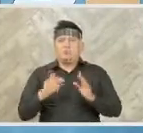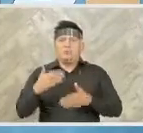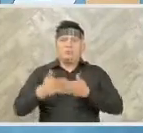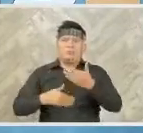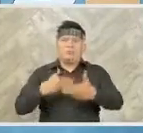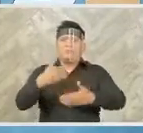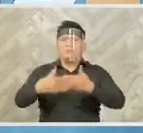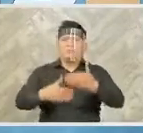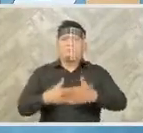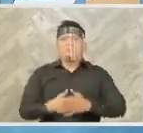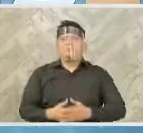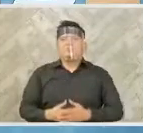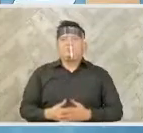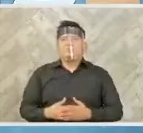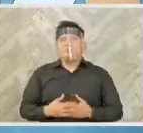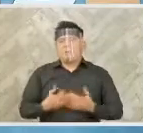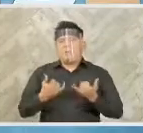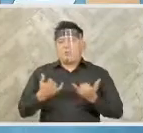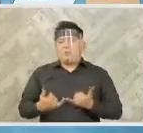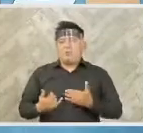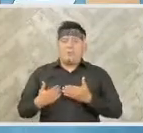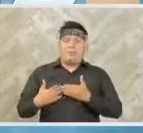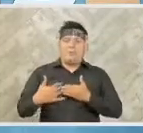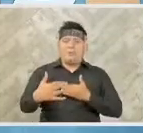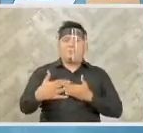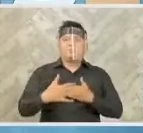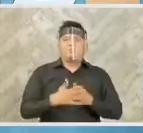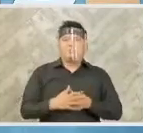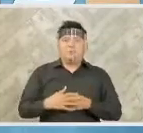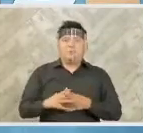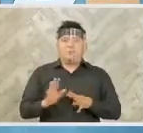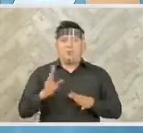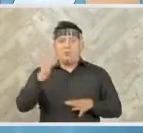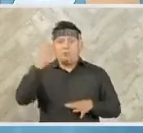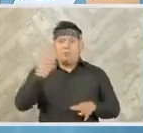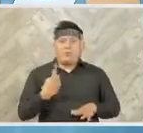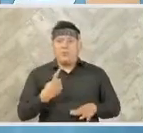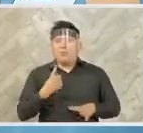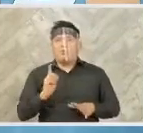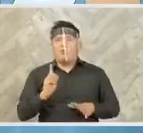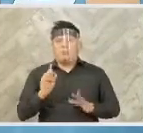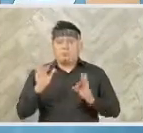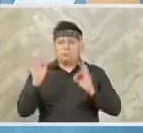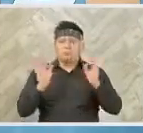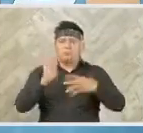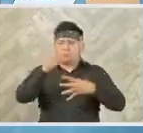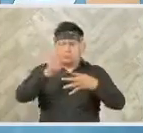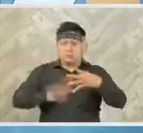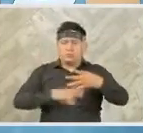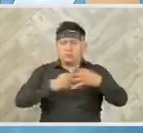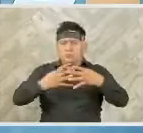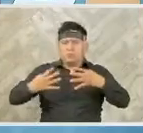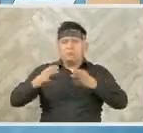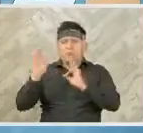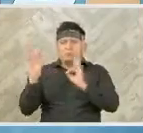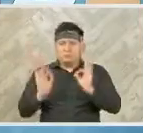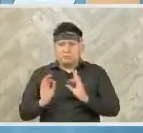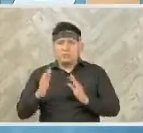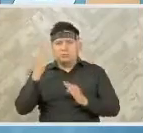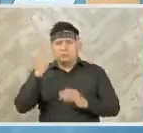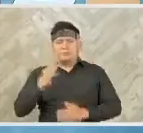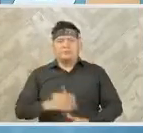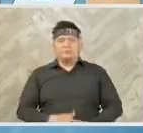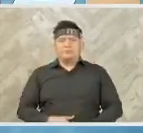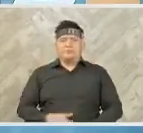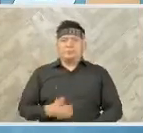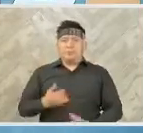también a largo plazo, no es de solo presencia de un día, es un cronograma establecido en el cual a final de